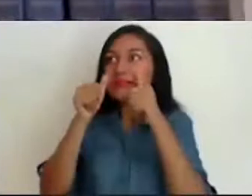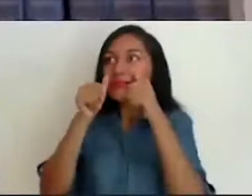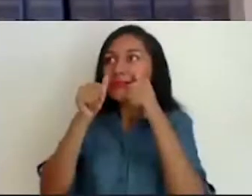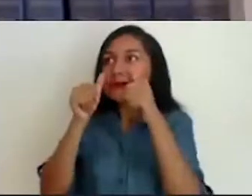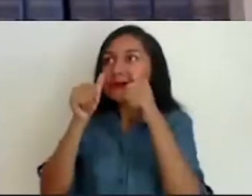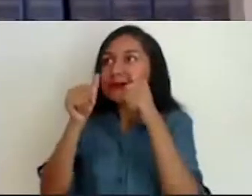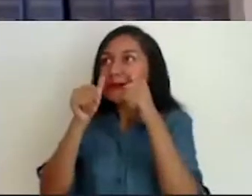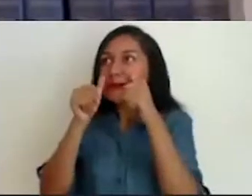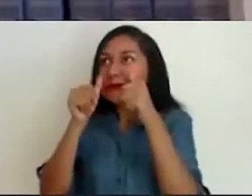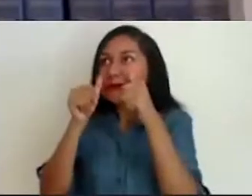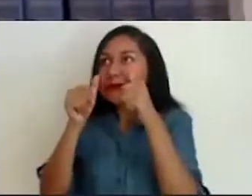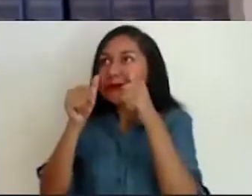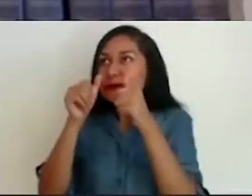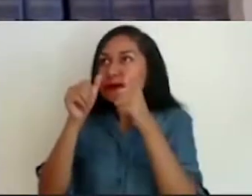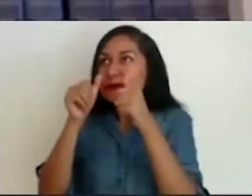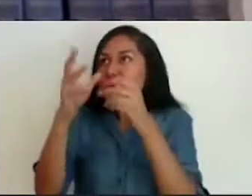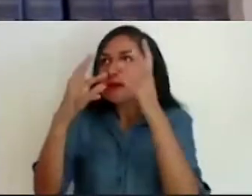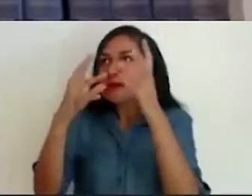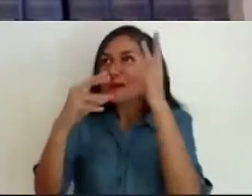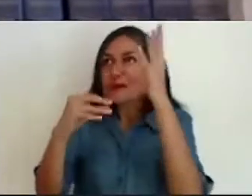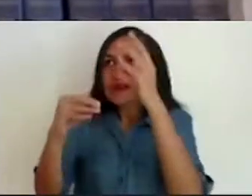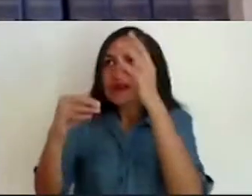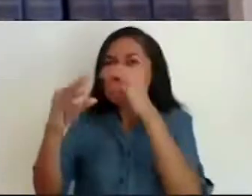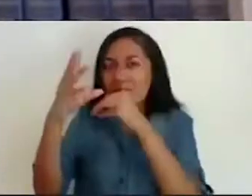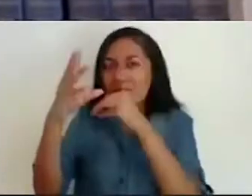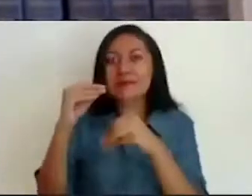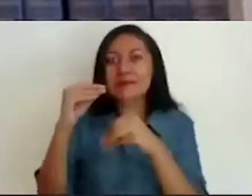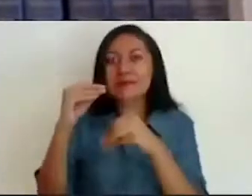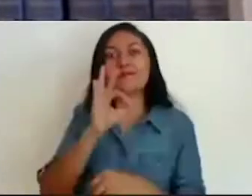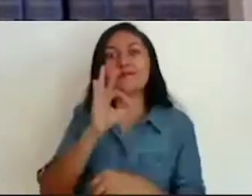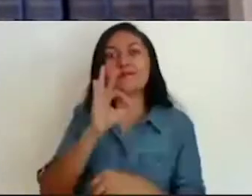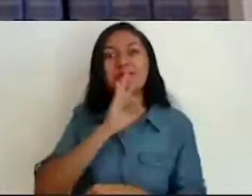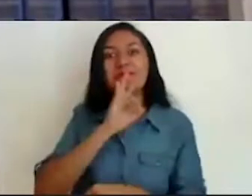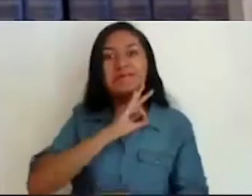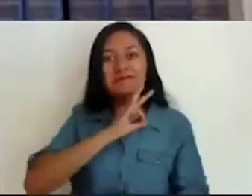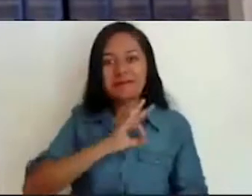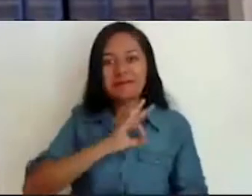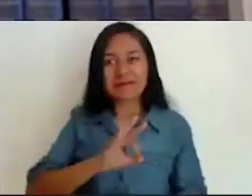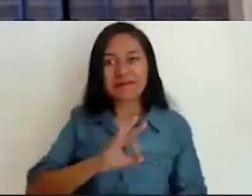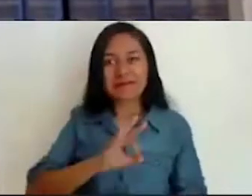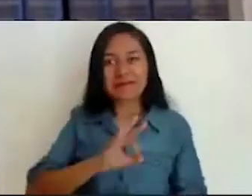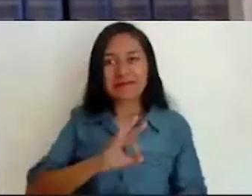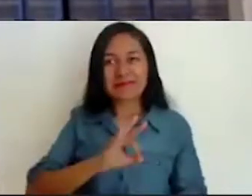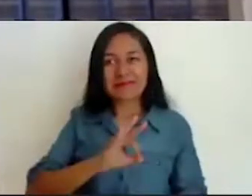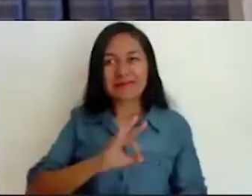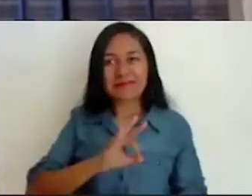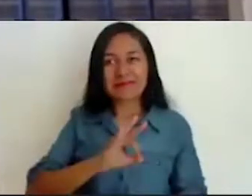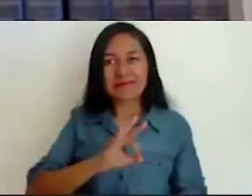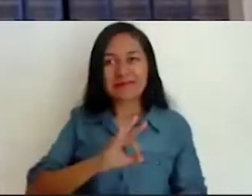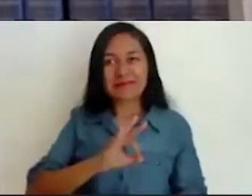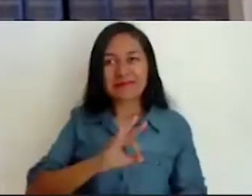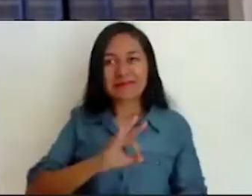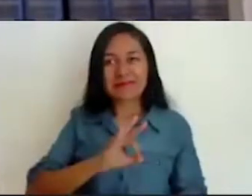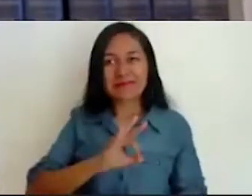Muchas gracias, doctora Weber. Buenas tardes a todos. Y